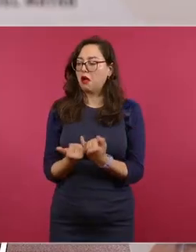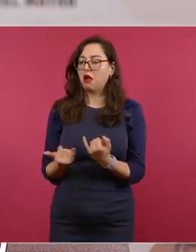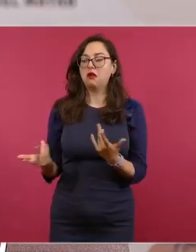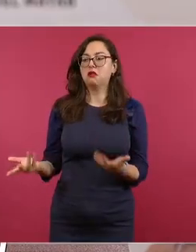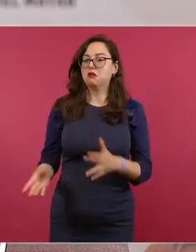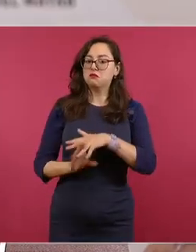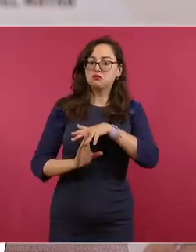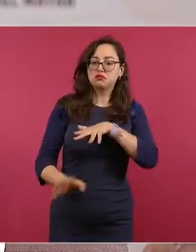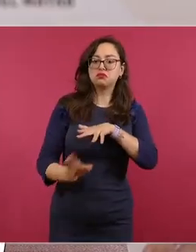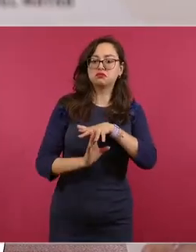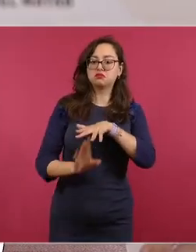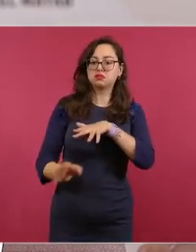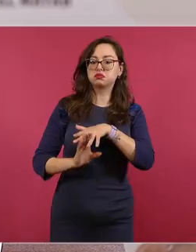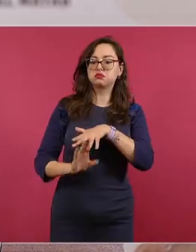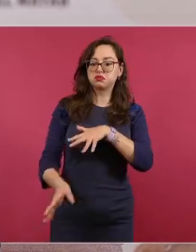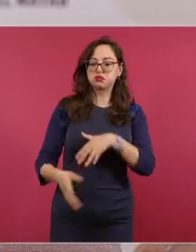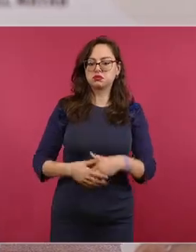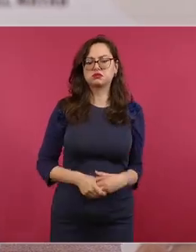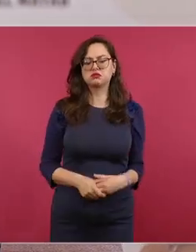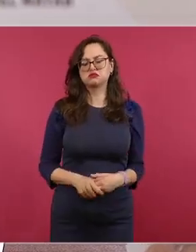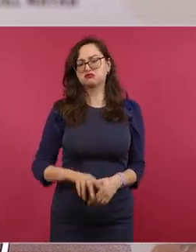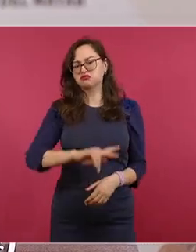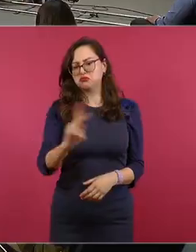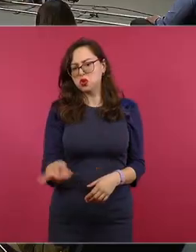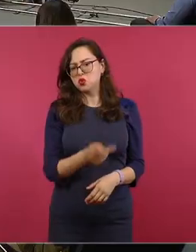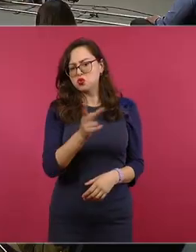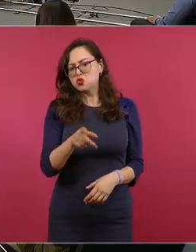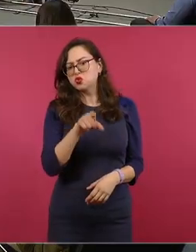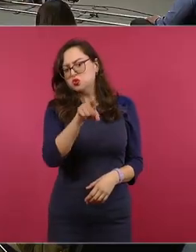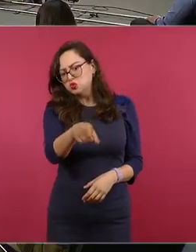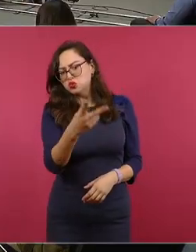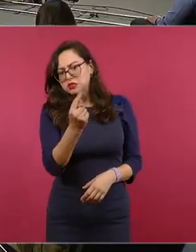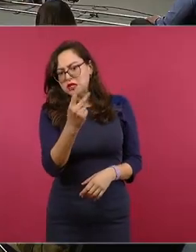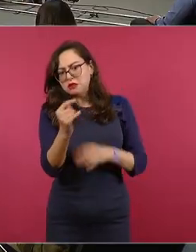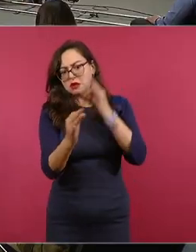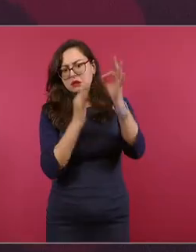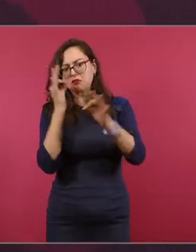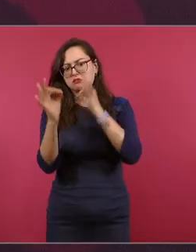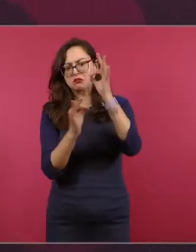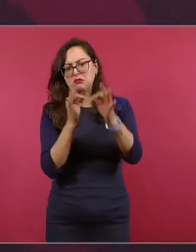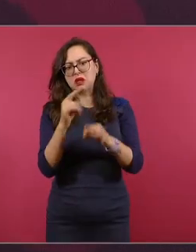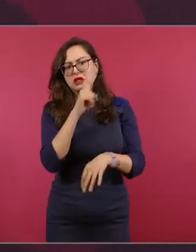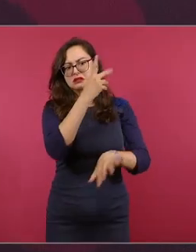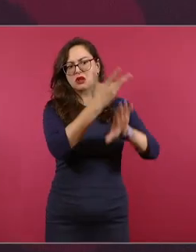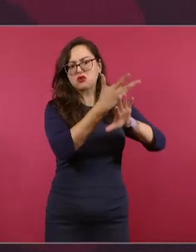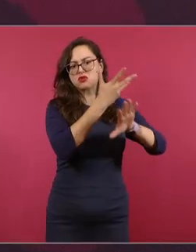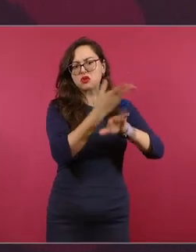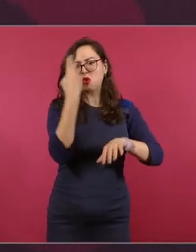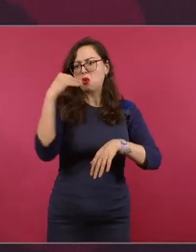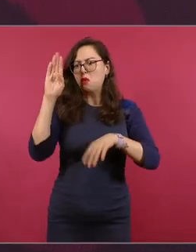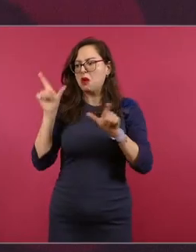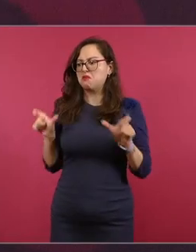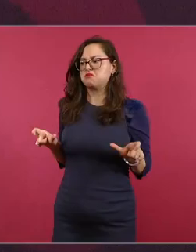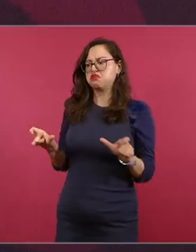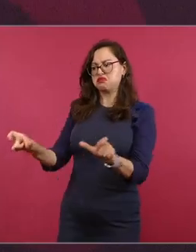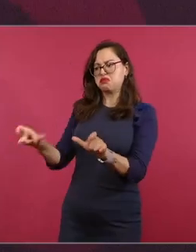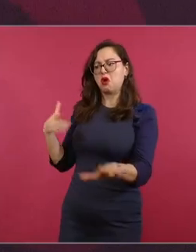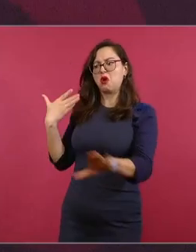A ver, en su programa de ustedes, ¿cuestionan el bloqueo a Cuba?